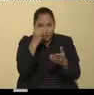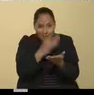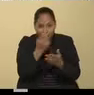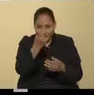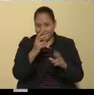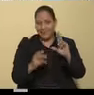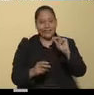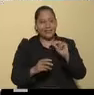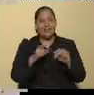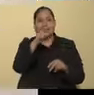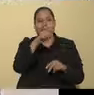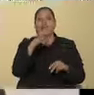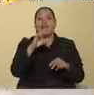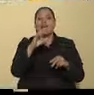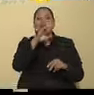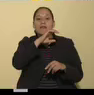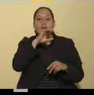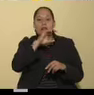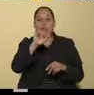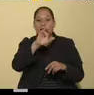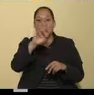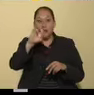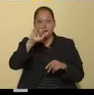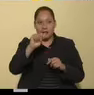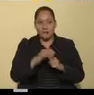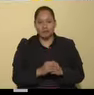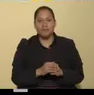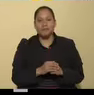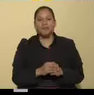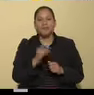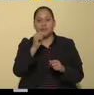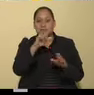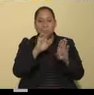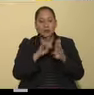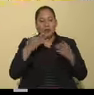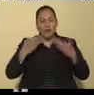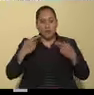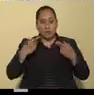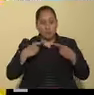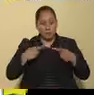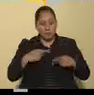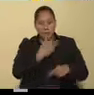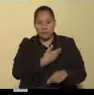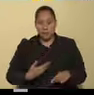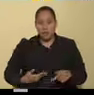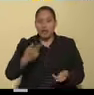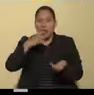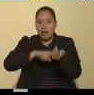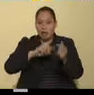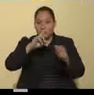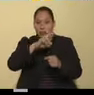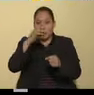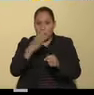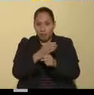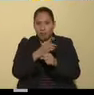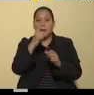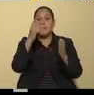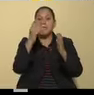Carrera fue de carrera militar y presidente interino de la República Mexicana en el año de